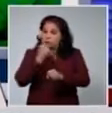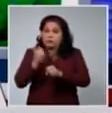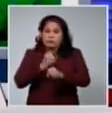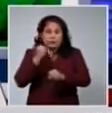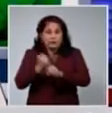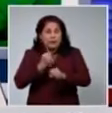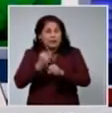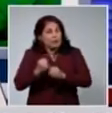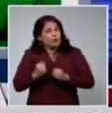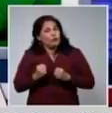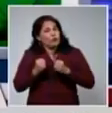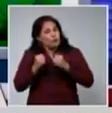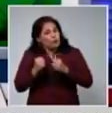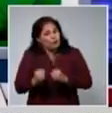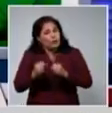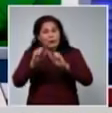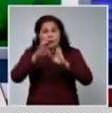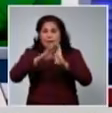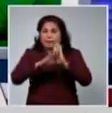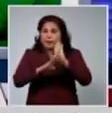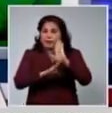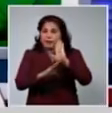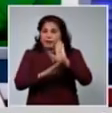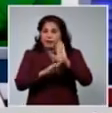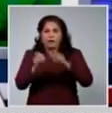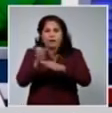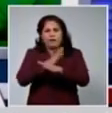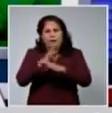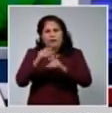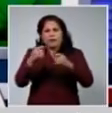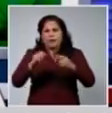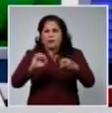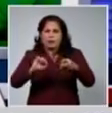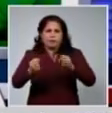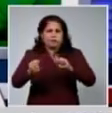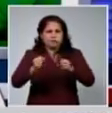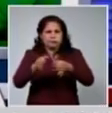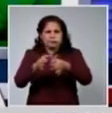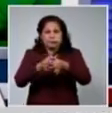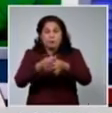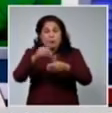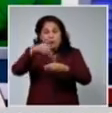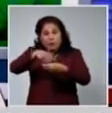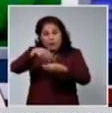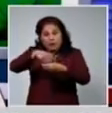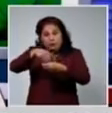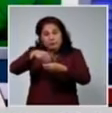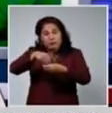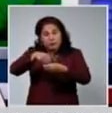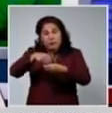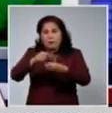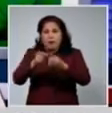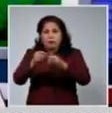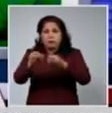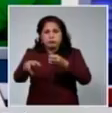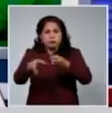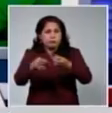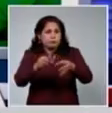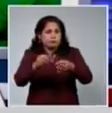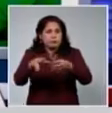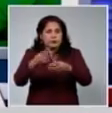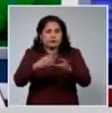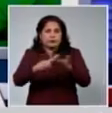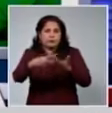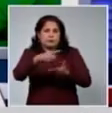se agota medida pero indiscutiblemente tiene una transmisión importante desde hace varios